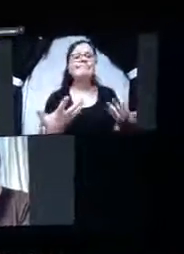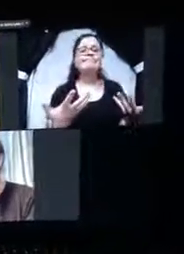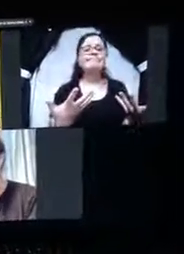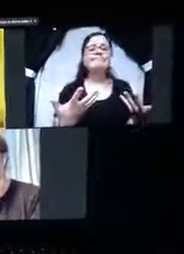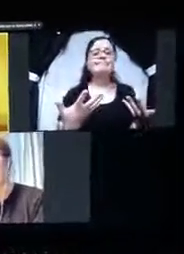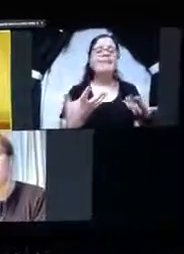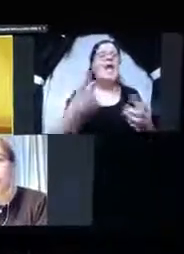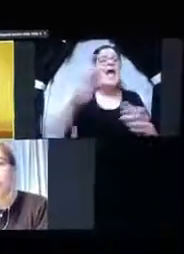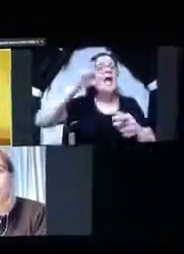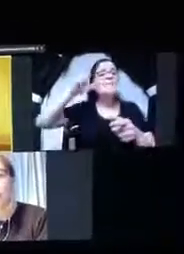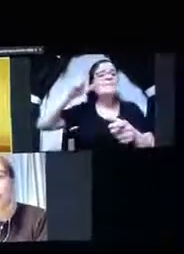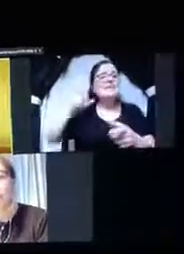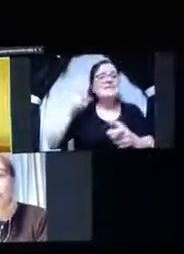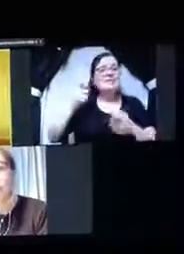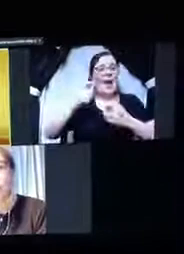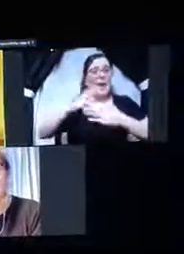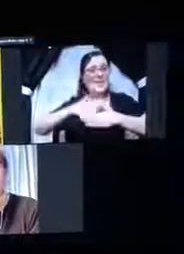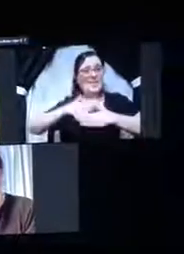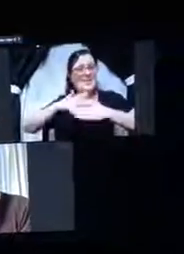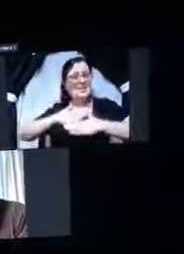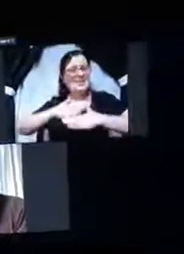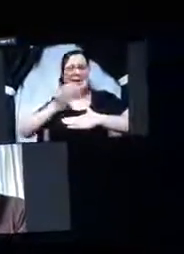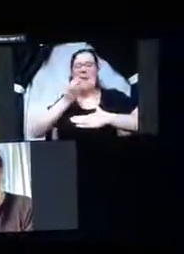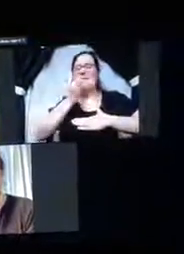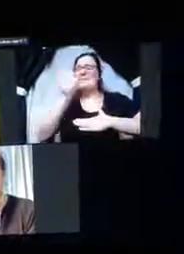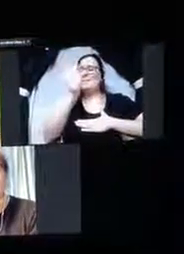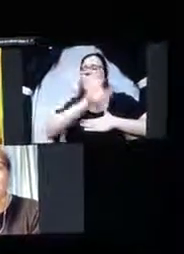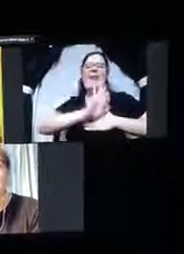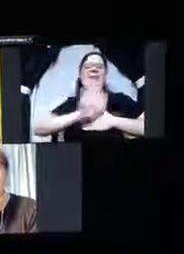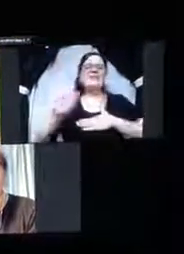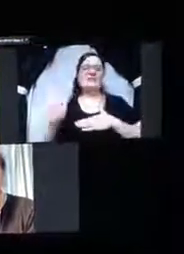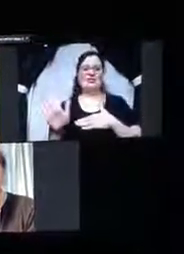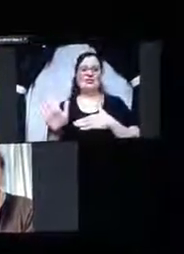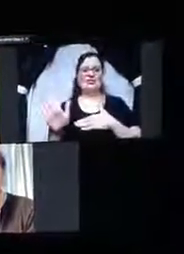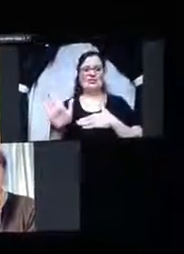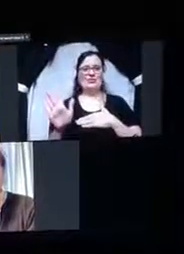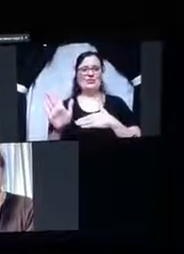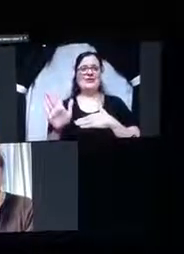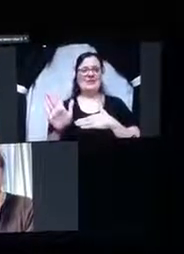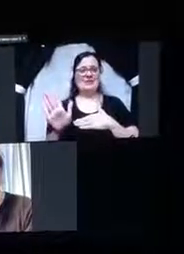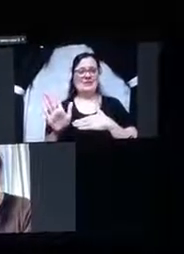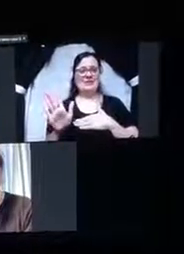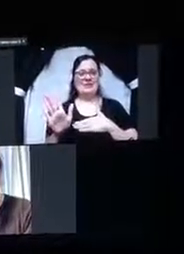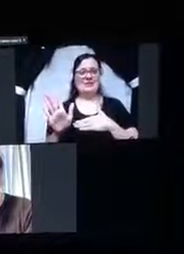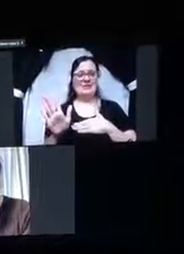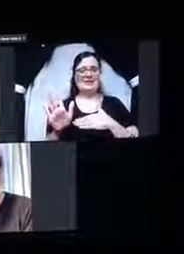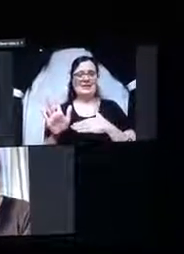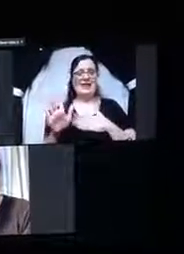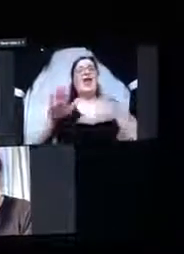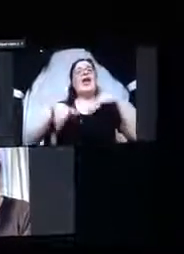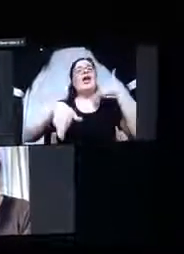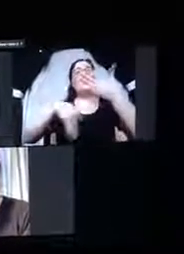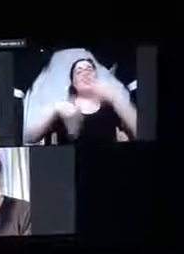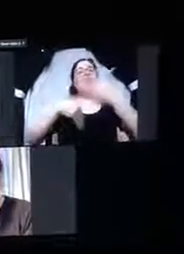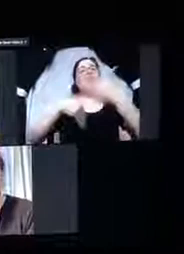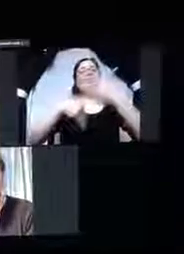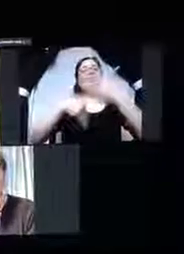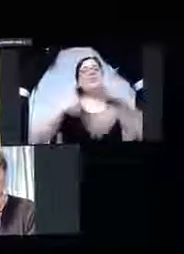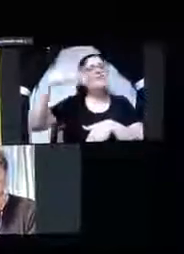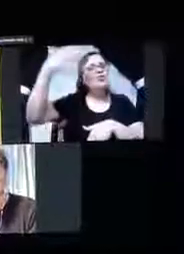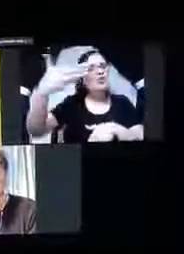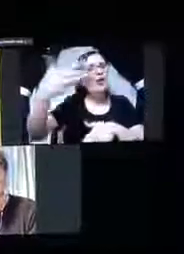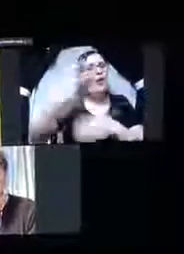escuela. La experiencia fue maravillosa, así que sí, en un futuro lo podemos complementar,